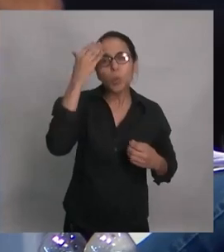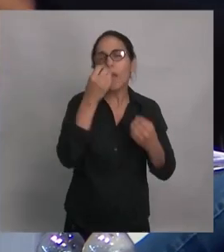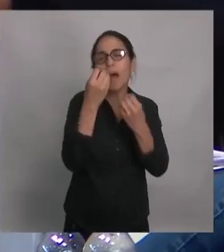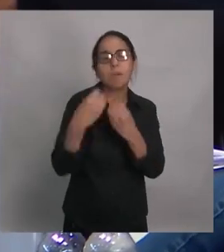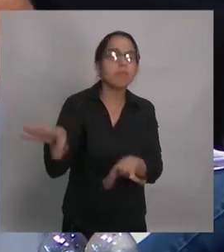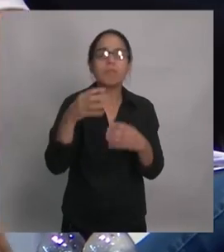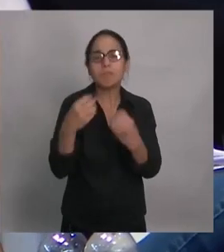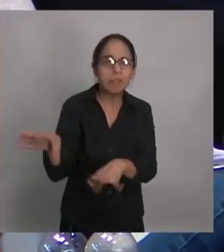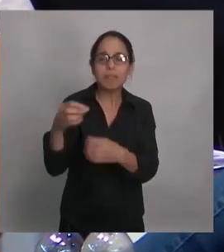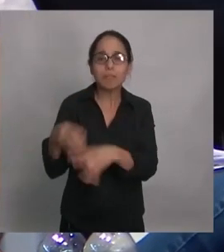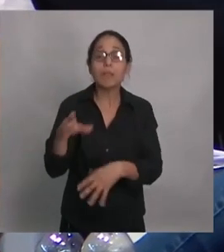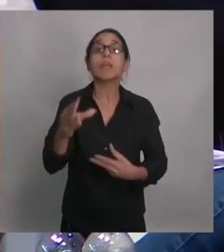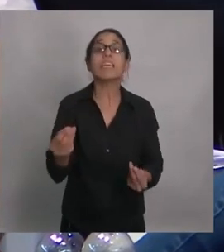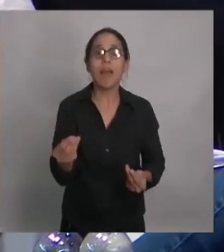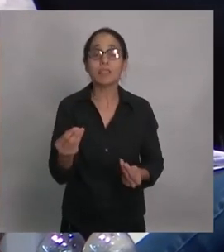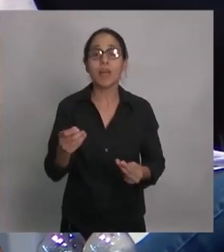que mata